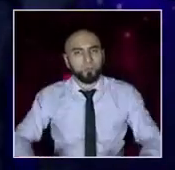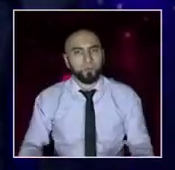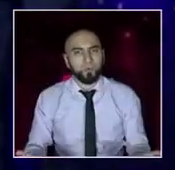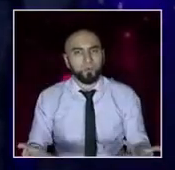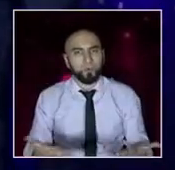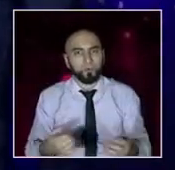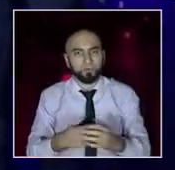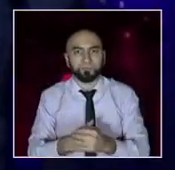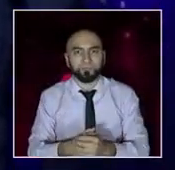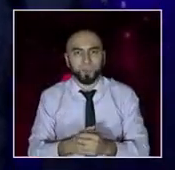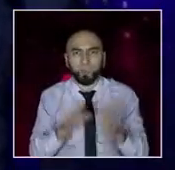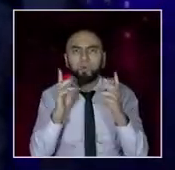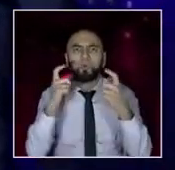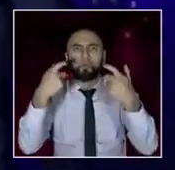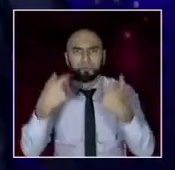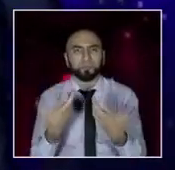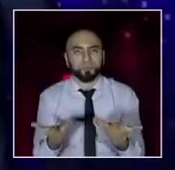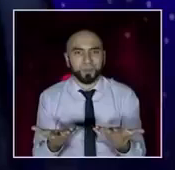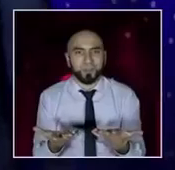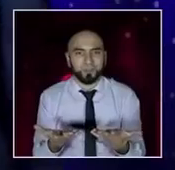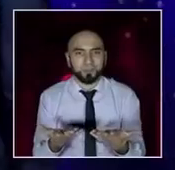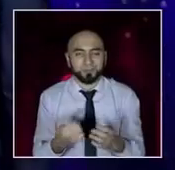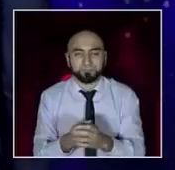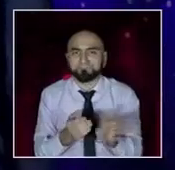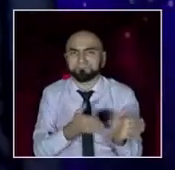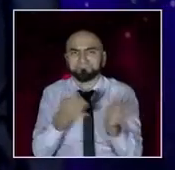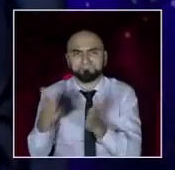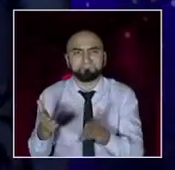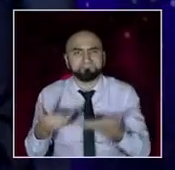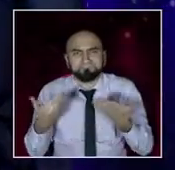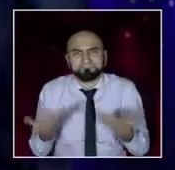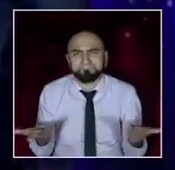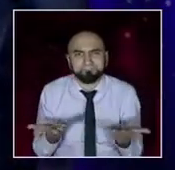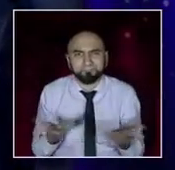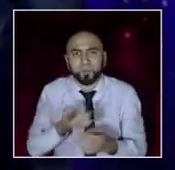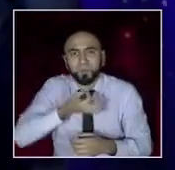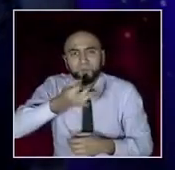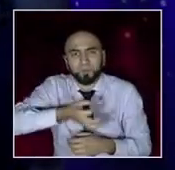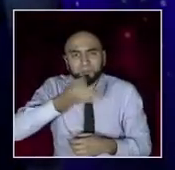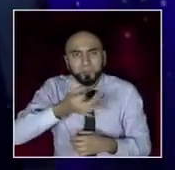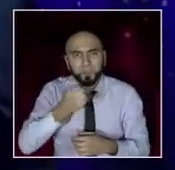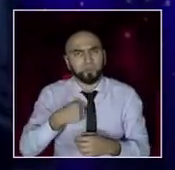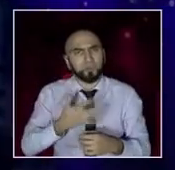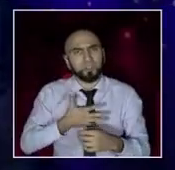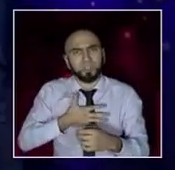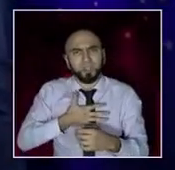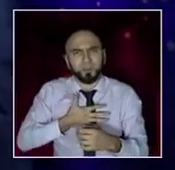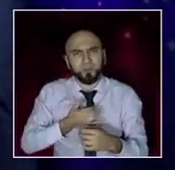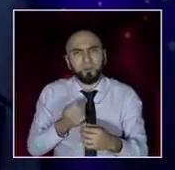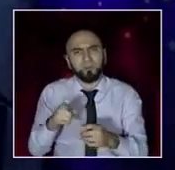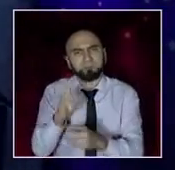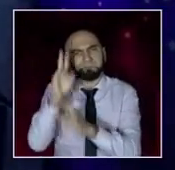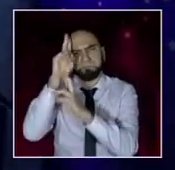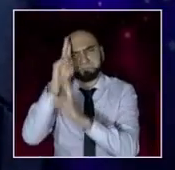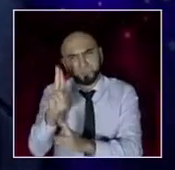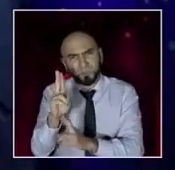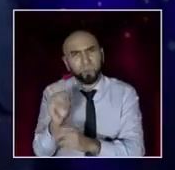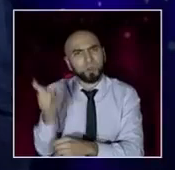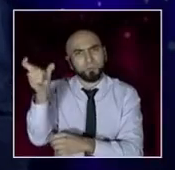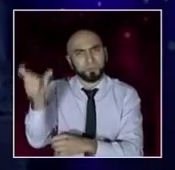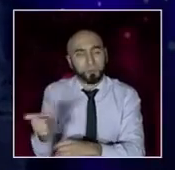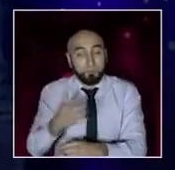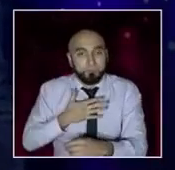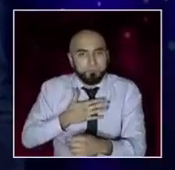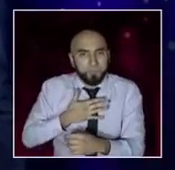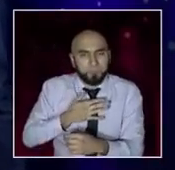Alucinaciones controladas, como traducción. Ahora, contando la historia, quiero hacer un tributo a uno de nuestros héroes, mis